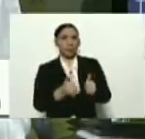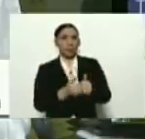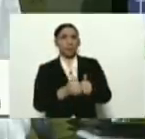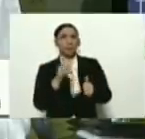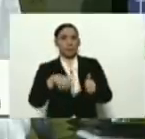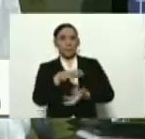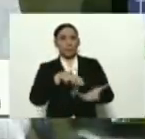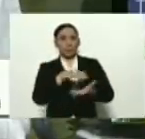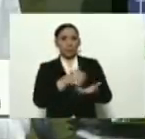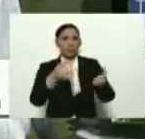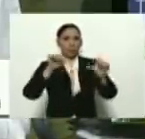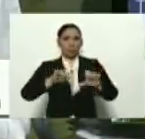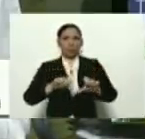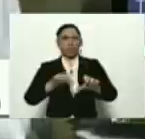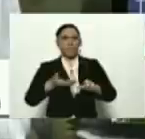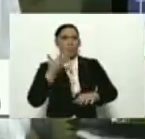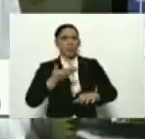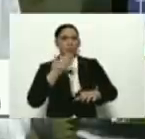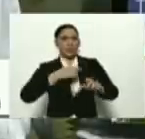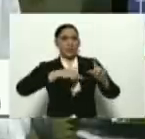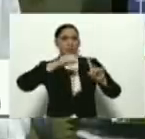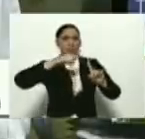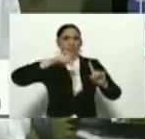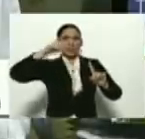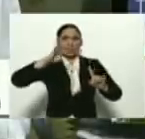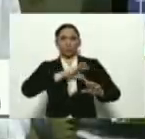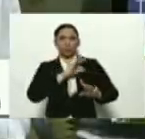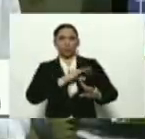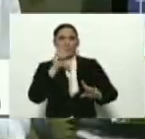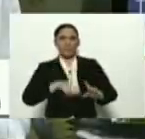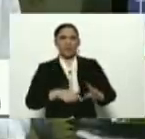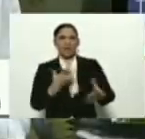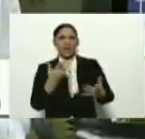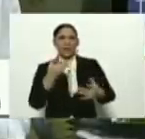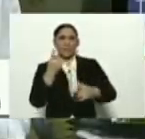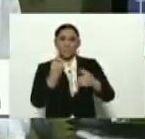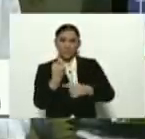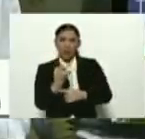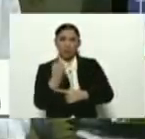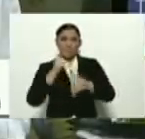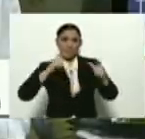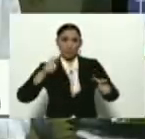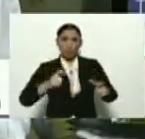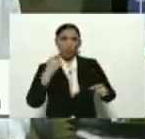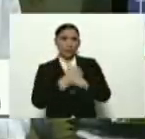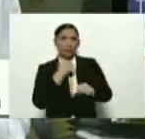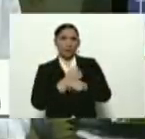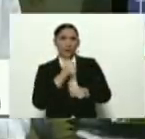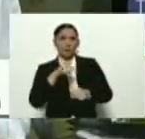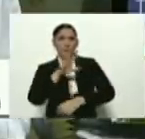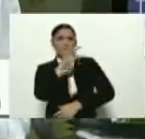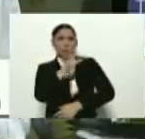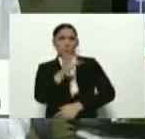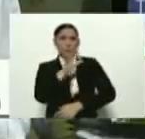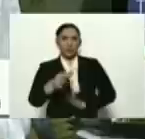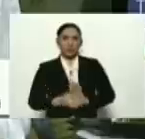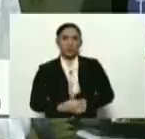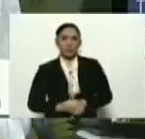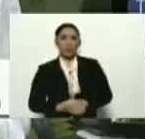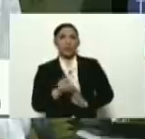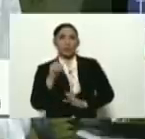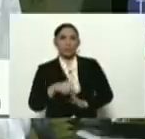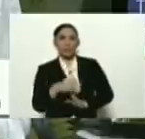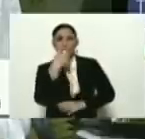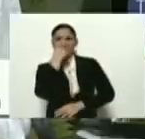deterioro de importantes indicadores sociales. La tasa de desempleo se ubicaría en torno al 11,5%, mientras que la tasa